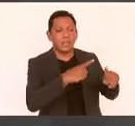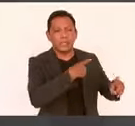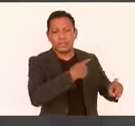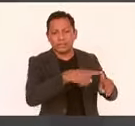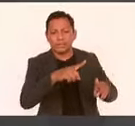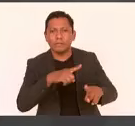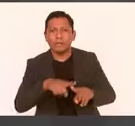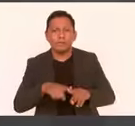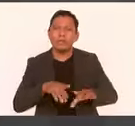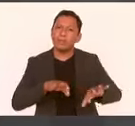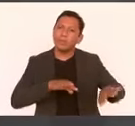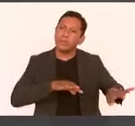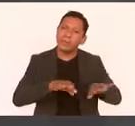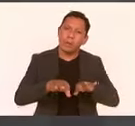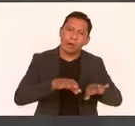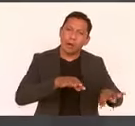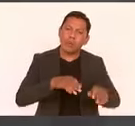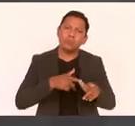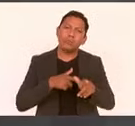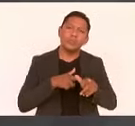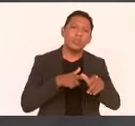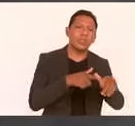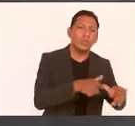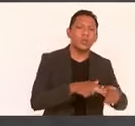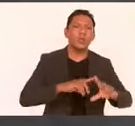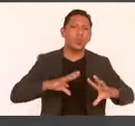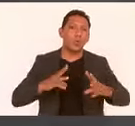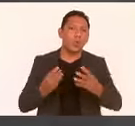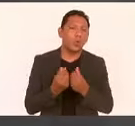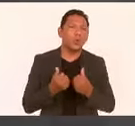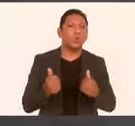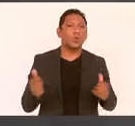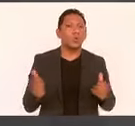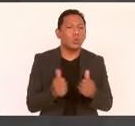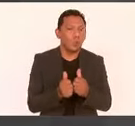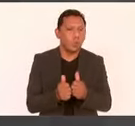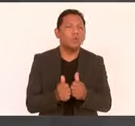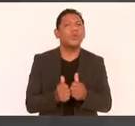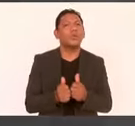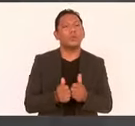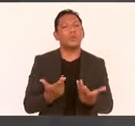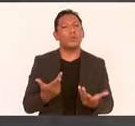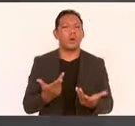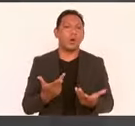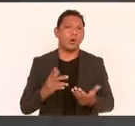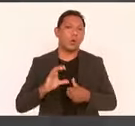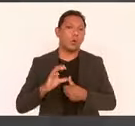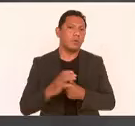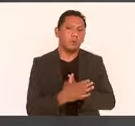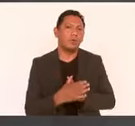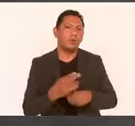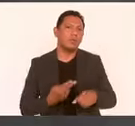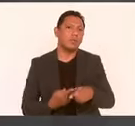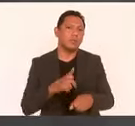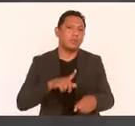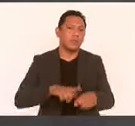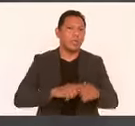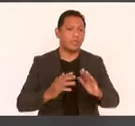estamos trabajando de la mano tanto con la Comisión Nacional de Vivienda como con el